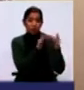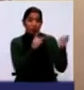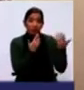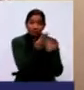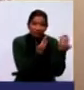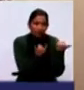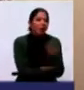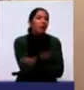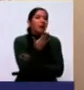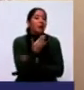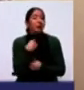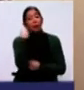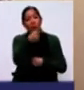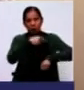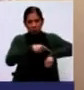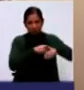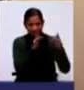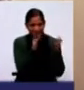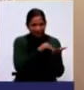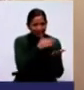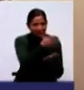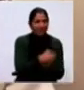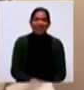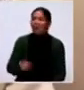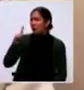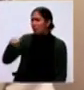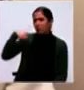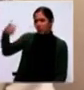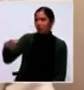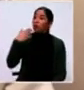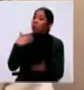tan temprano en la mañana. Que sea hasta una siguiente oportunidad. Hasta la siguiente, buenos días.